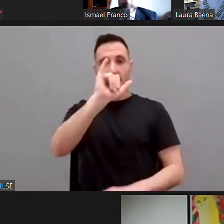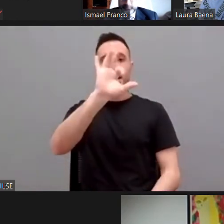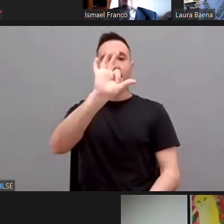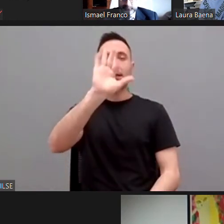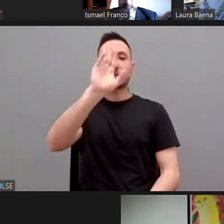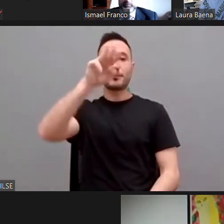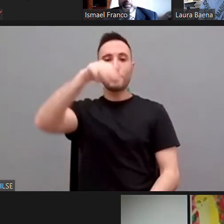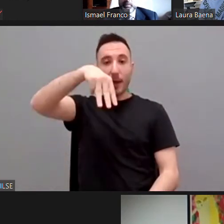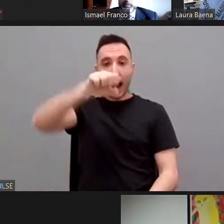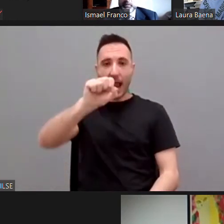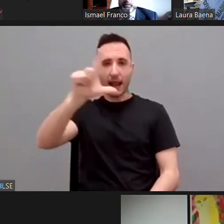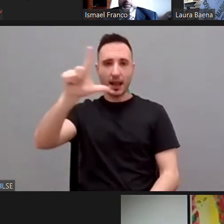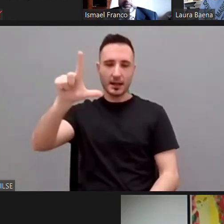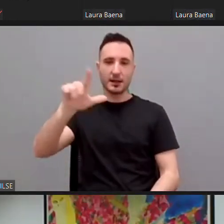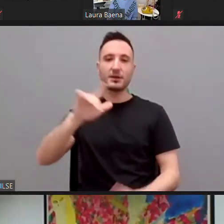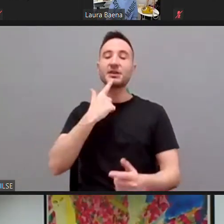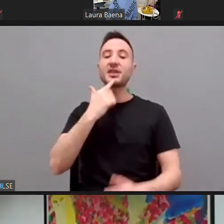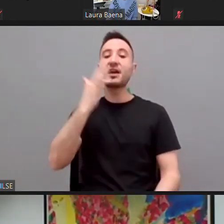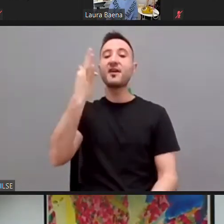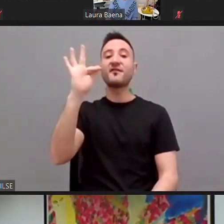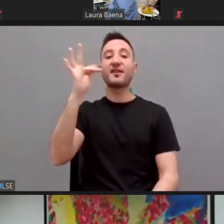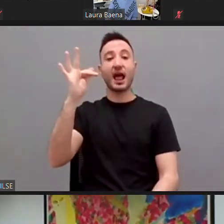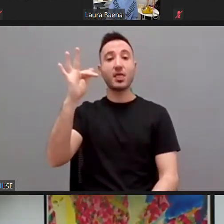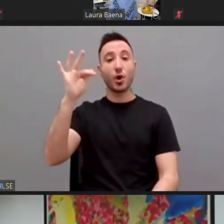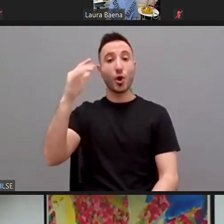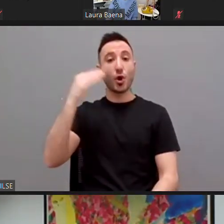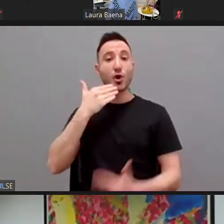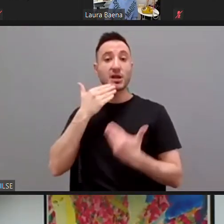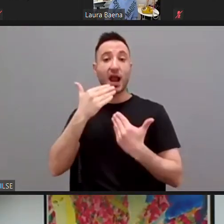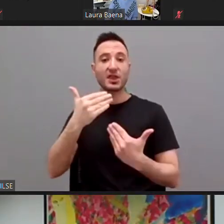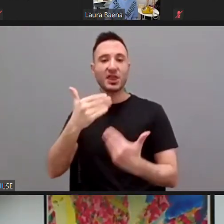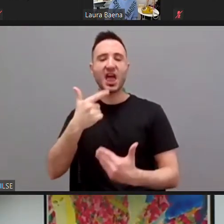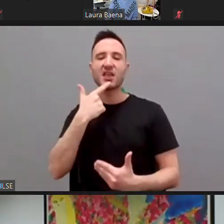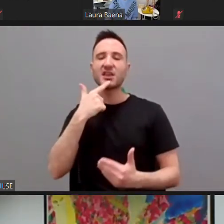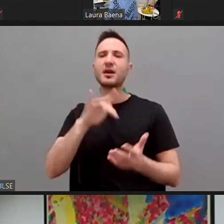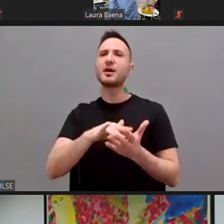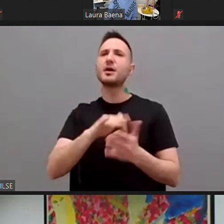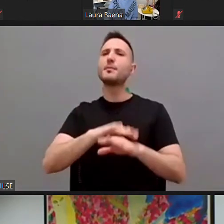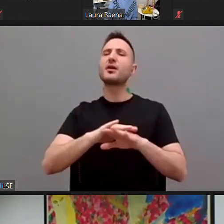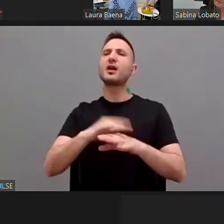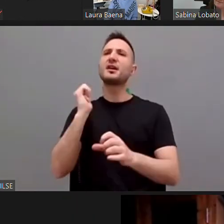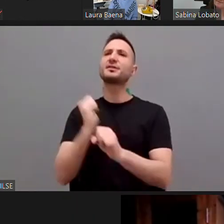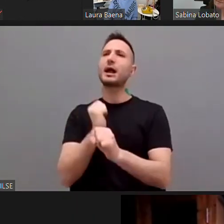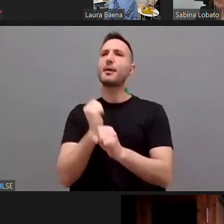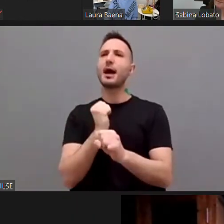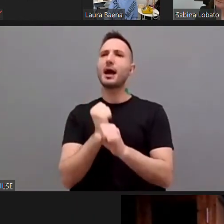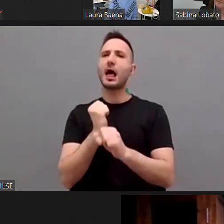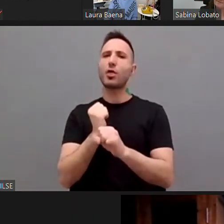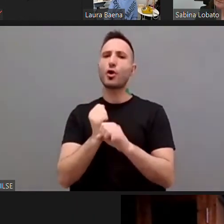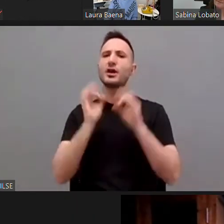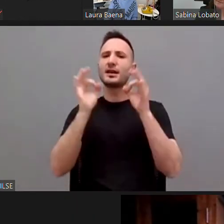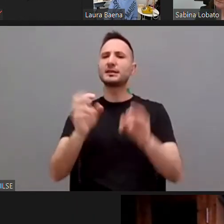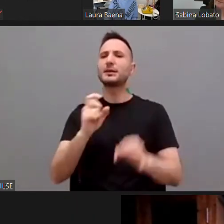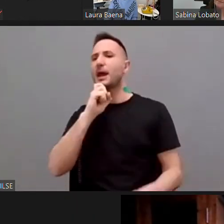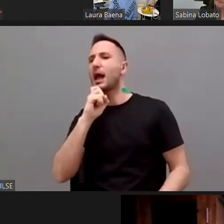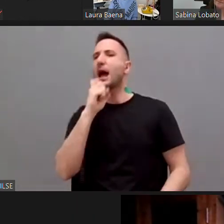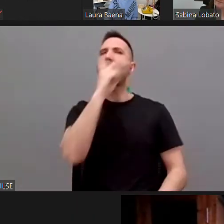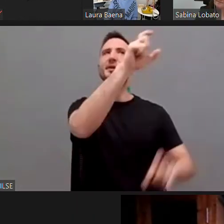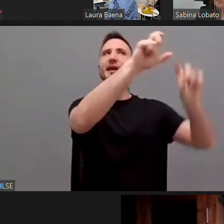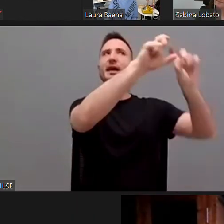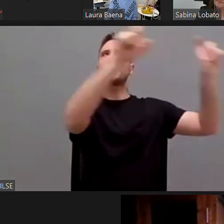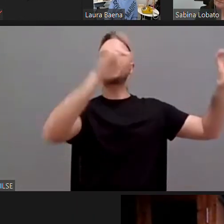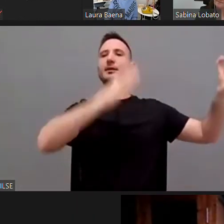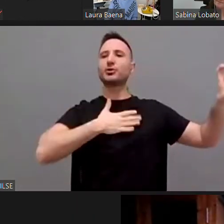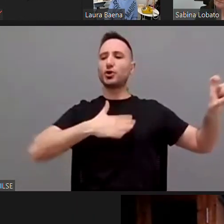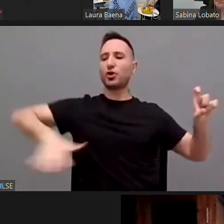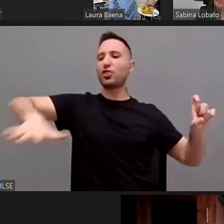nos dice Fernando García, buenos días, ¿debe el trabajador informar siempre desde donde va a desarrollar su trabajo a